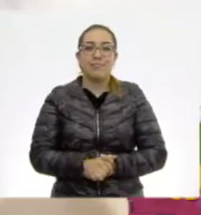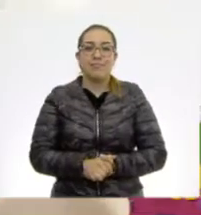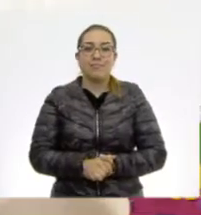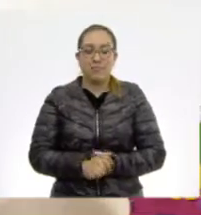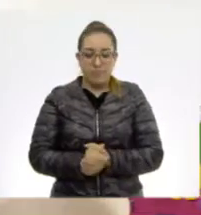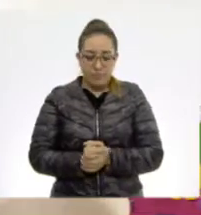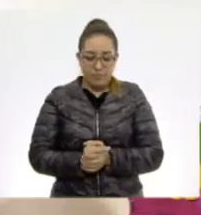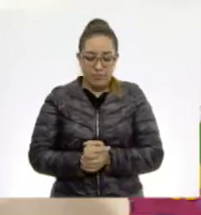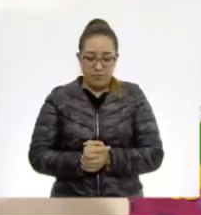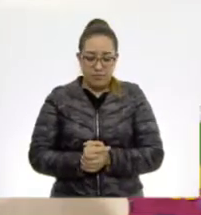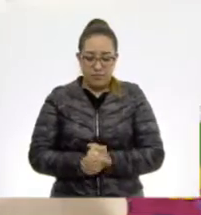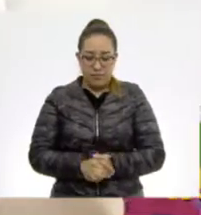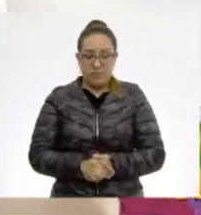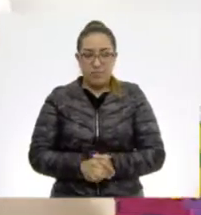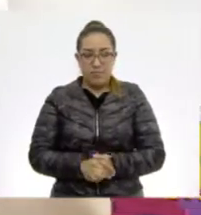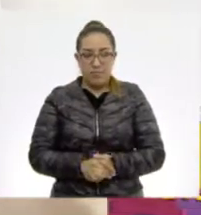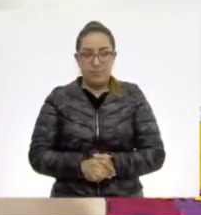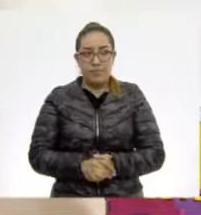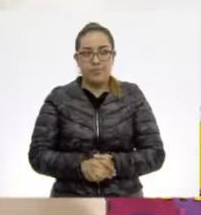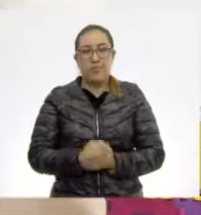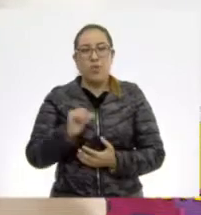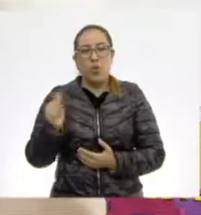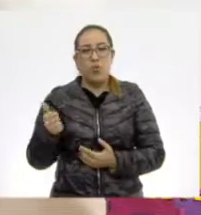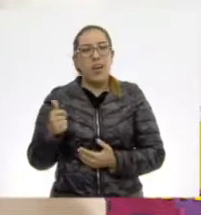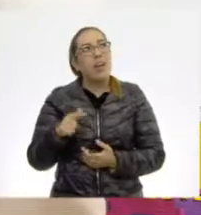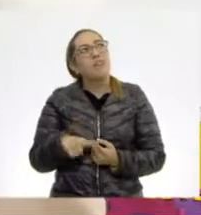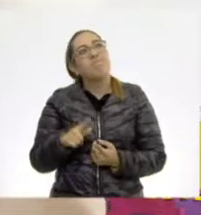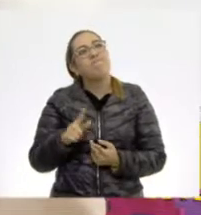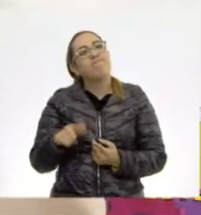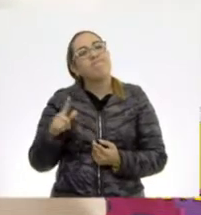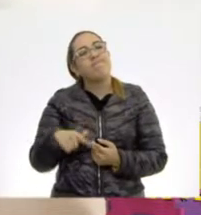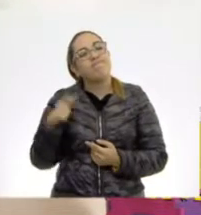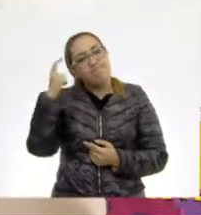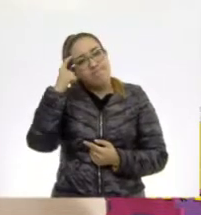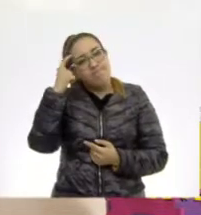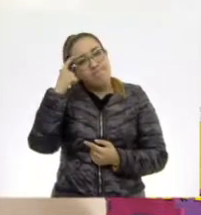llamar. ¿Cómo llamaré a otra?